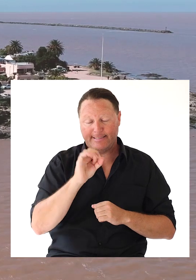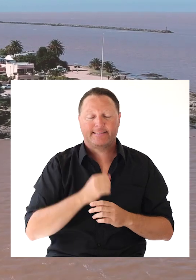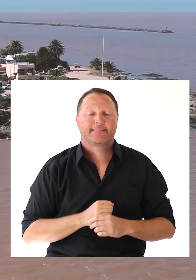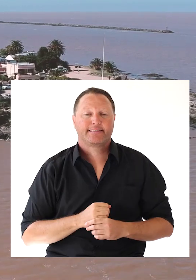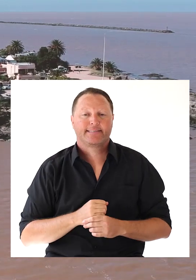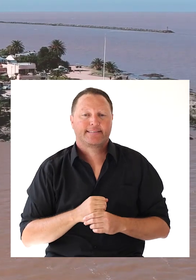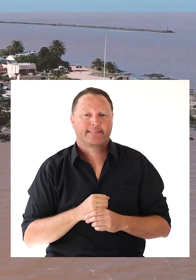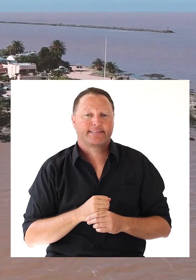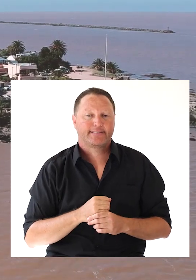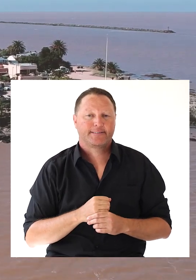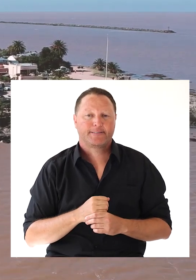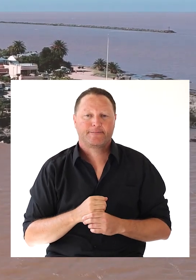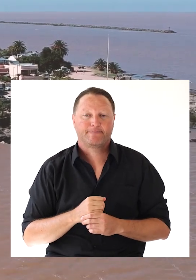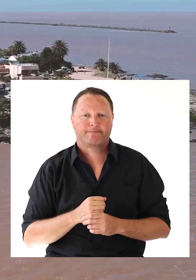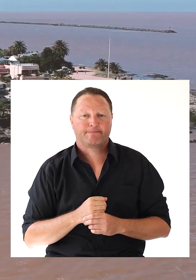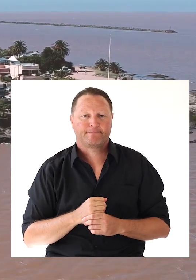Música